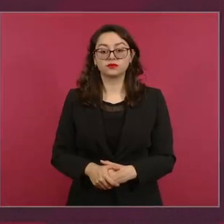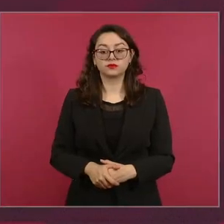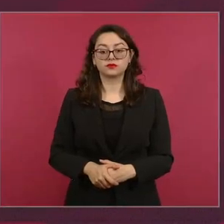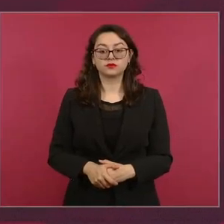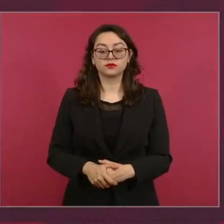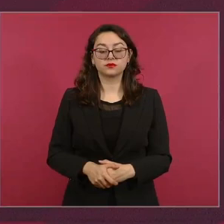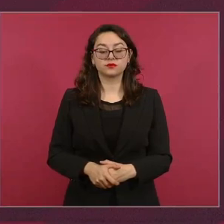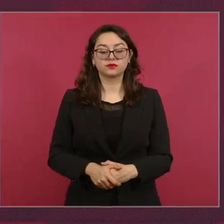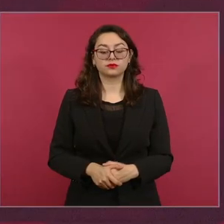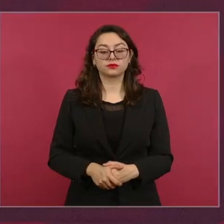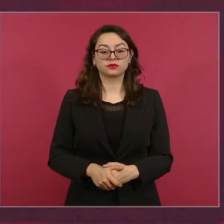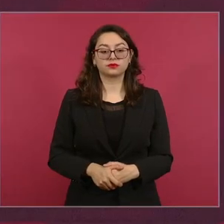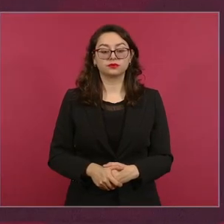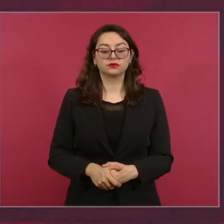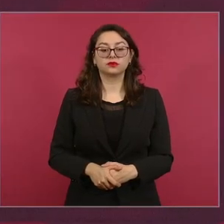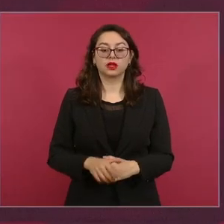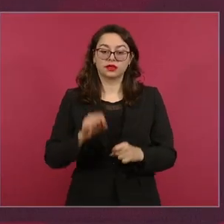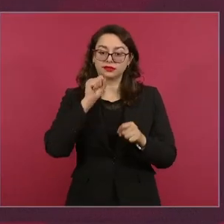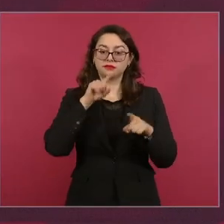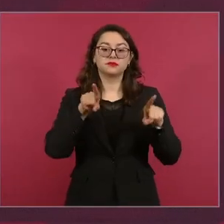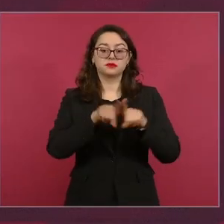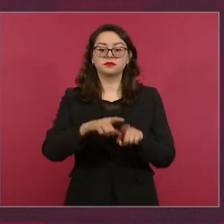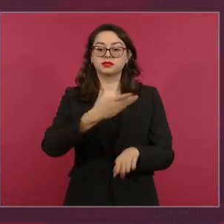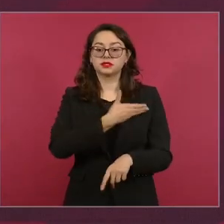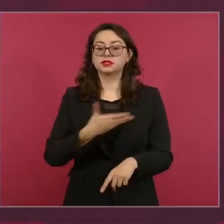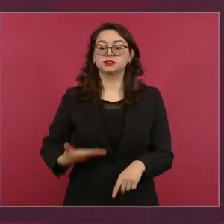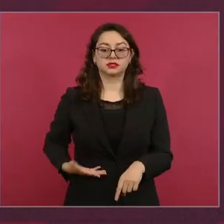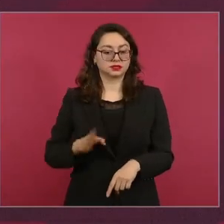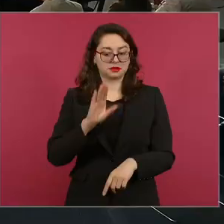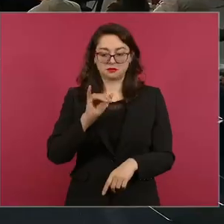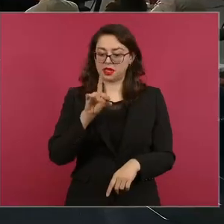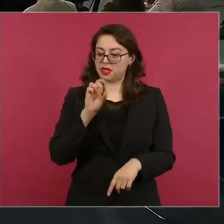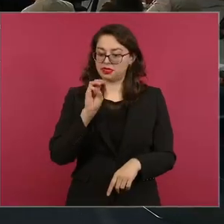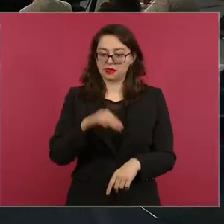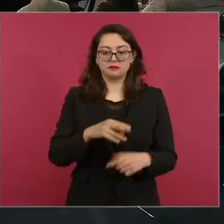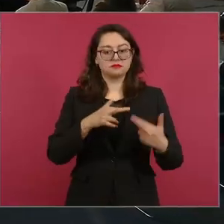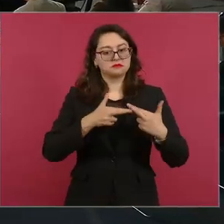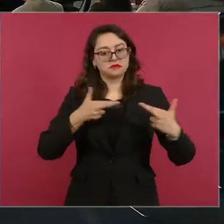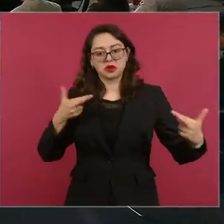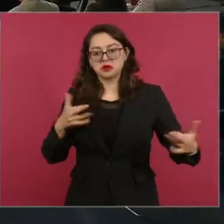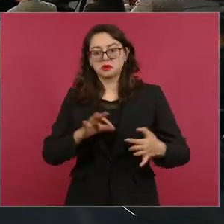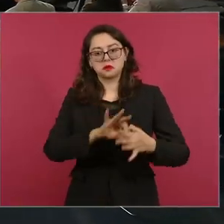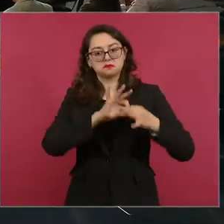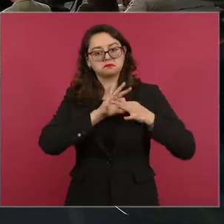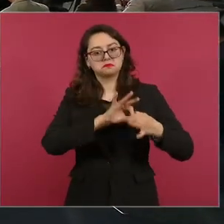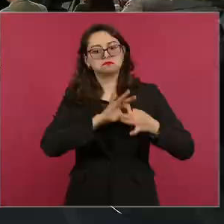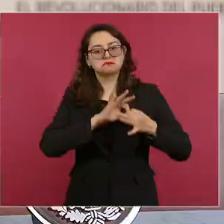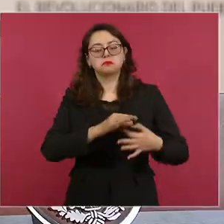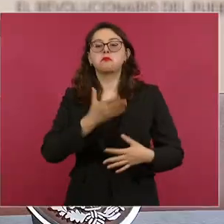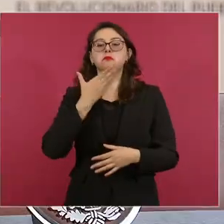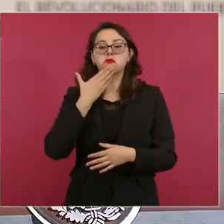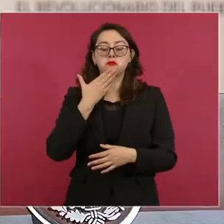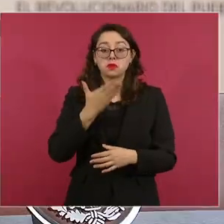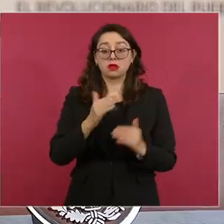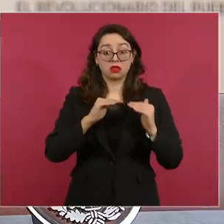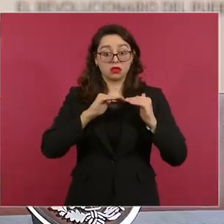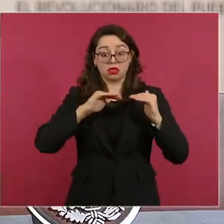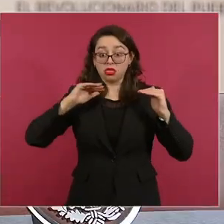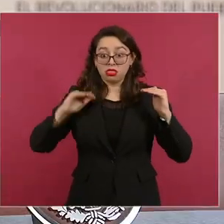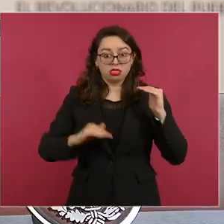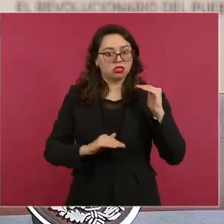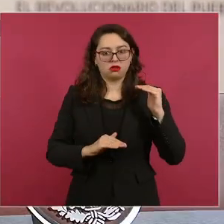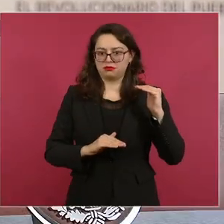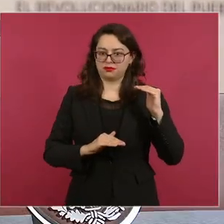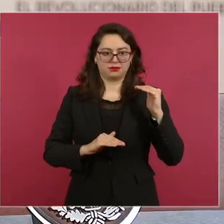con el presidente Biden. Y no de subordinación,